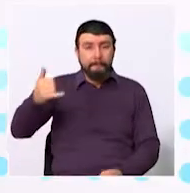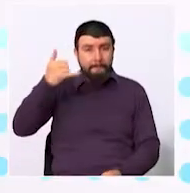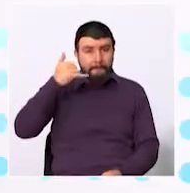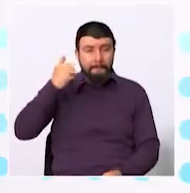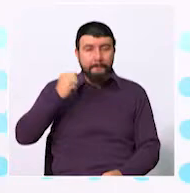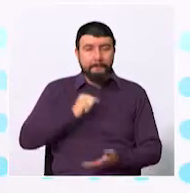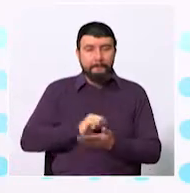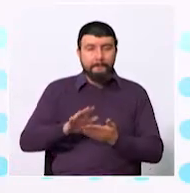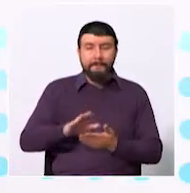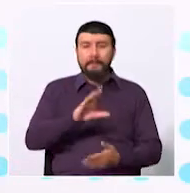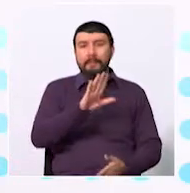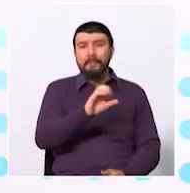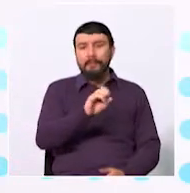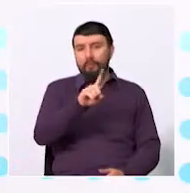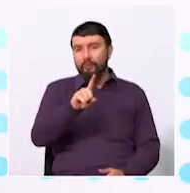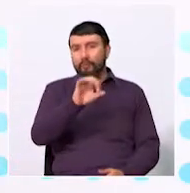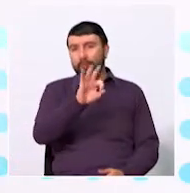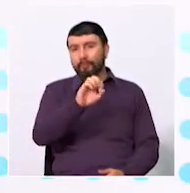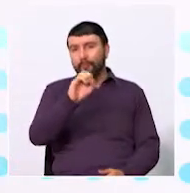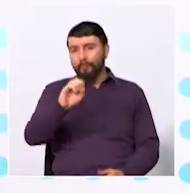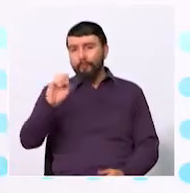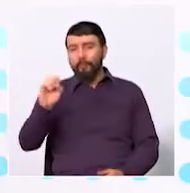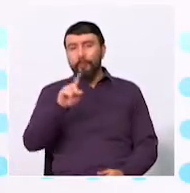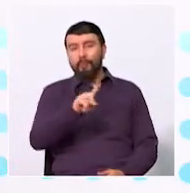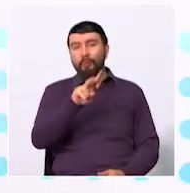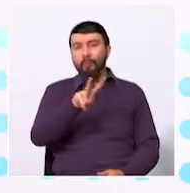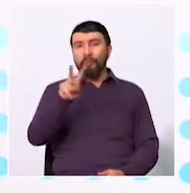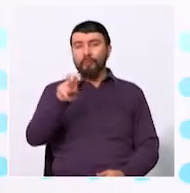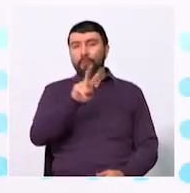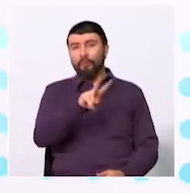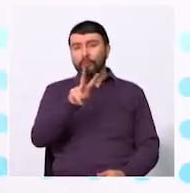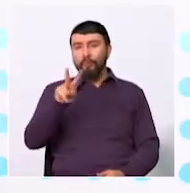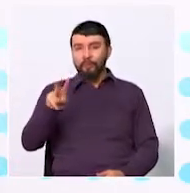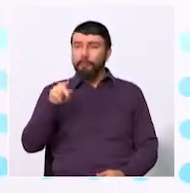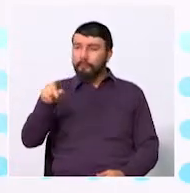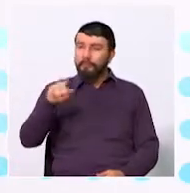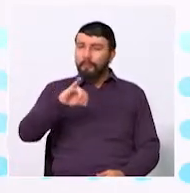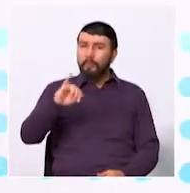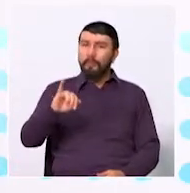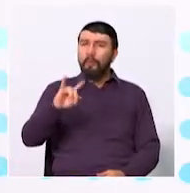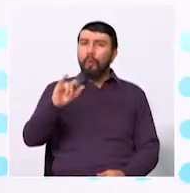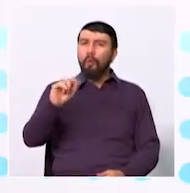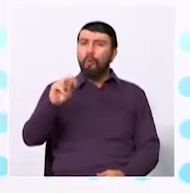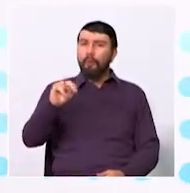0 18 mil 127 22 12 medellín está juan garcía juan bienvenidos